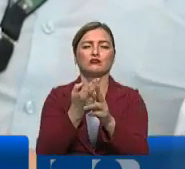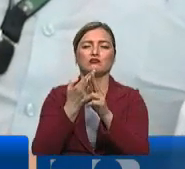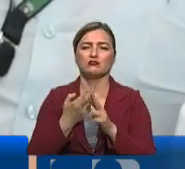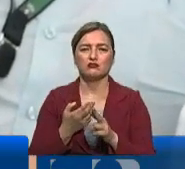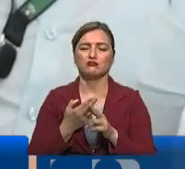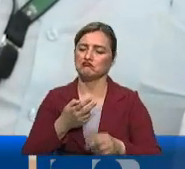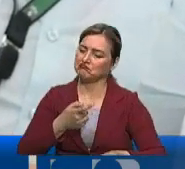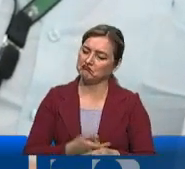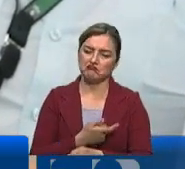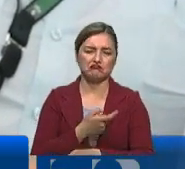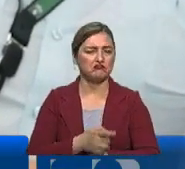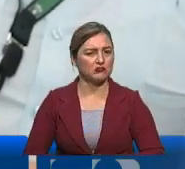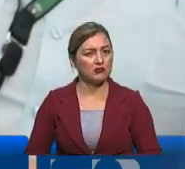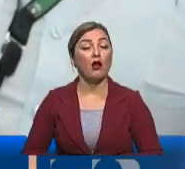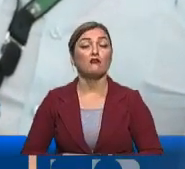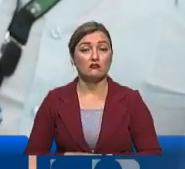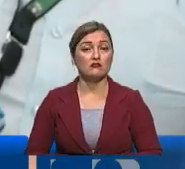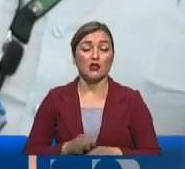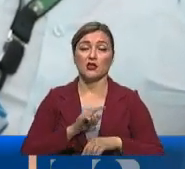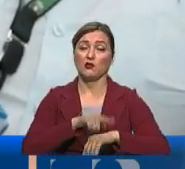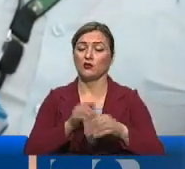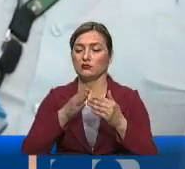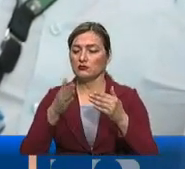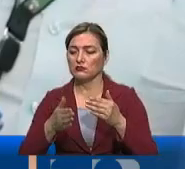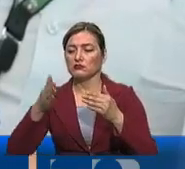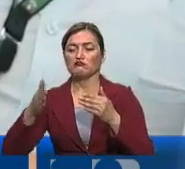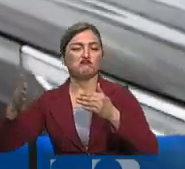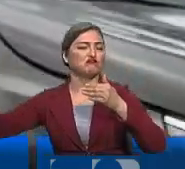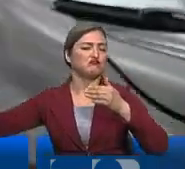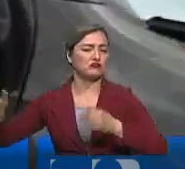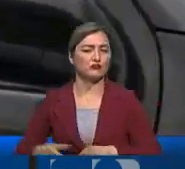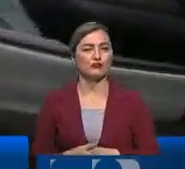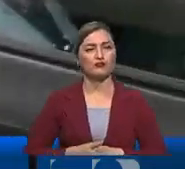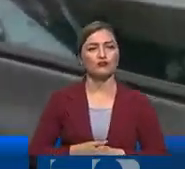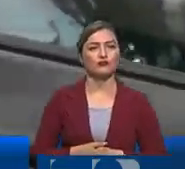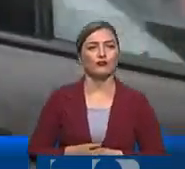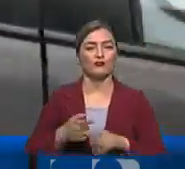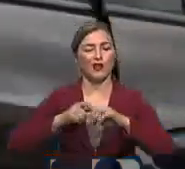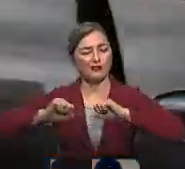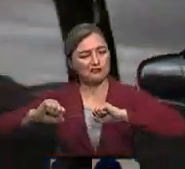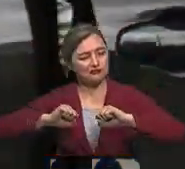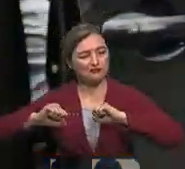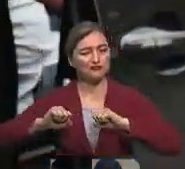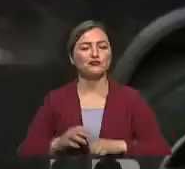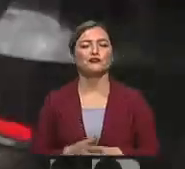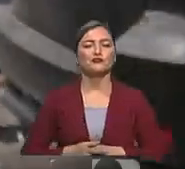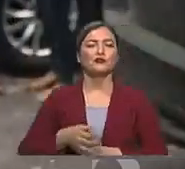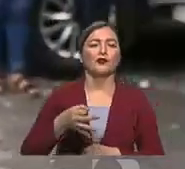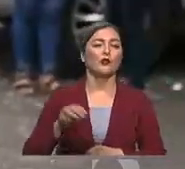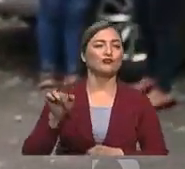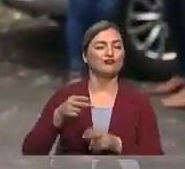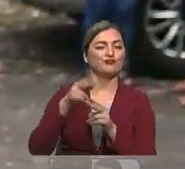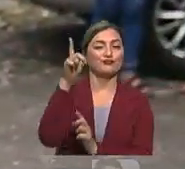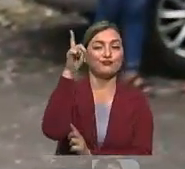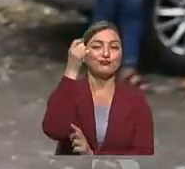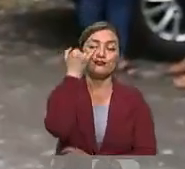resultado concreto a corto, mediano y a largo plazo. Luego de una serie de diligencias que se debían cumplir para que el ex